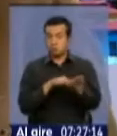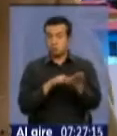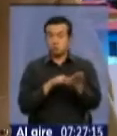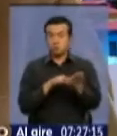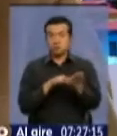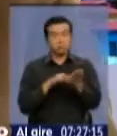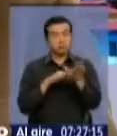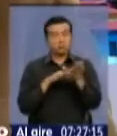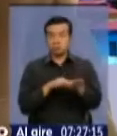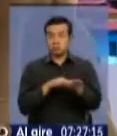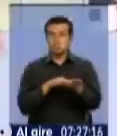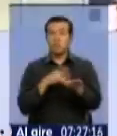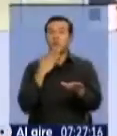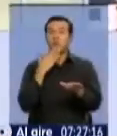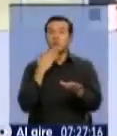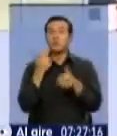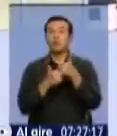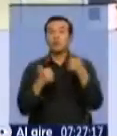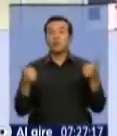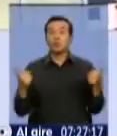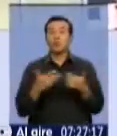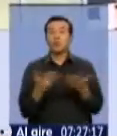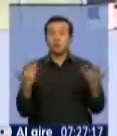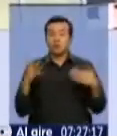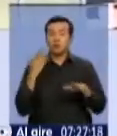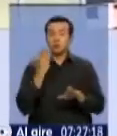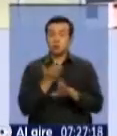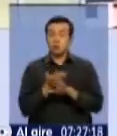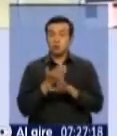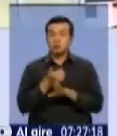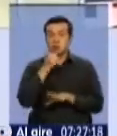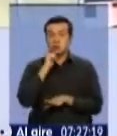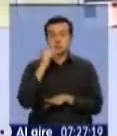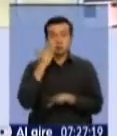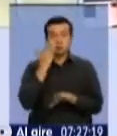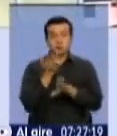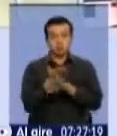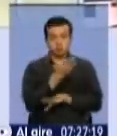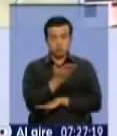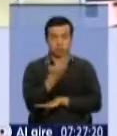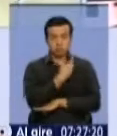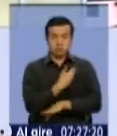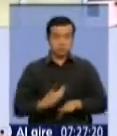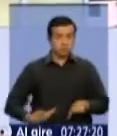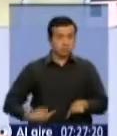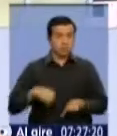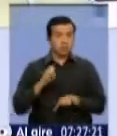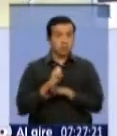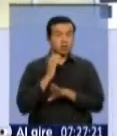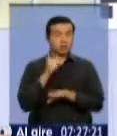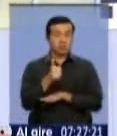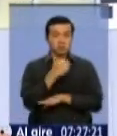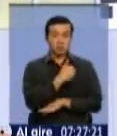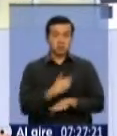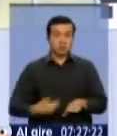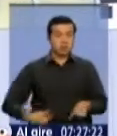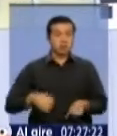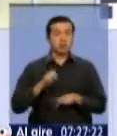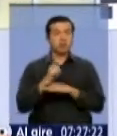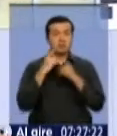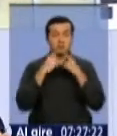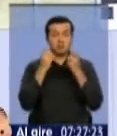Caso ¿cuáles son las líneas matrices de lo que ustedes plantearon el día de ayer para proponerle al presidente de la República? Porque el propio presidente de la República